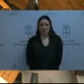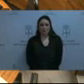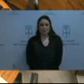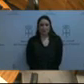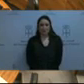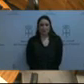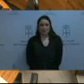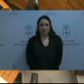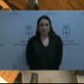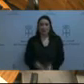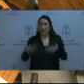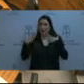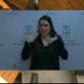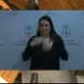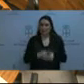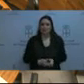Gracias,